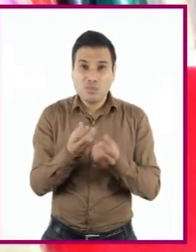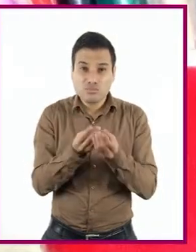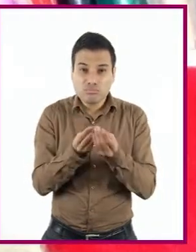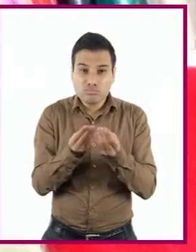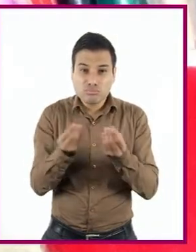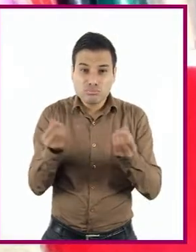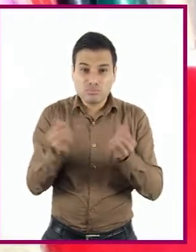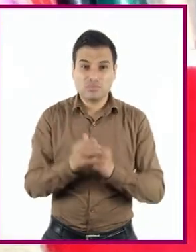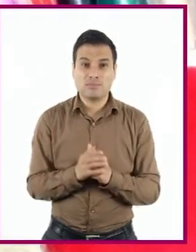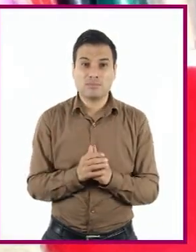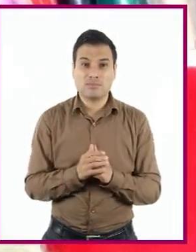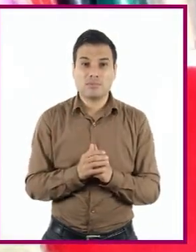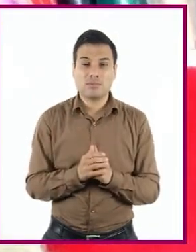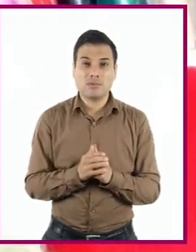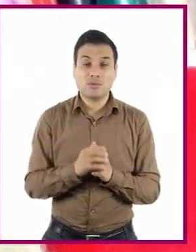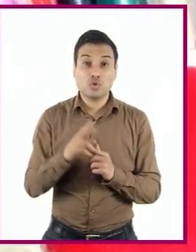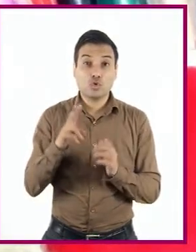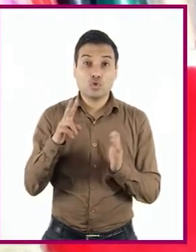el